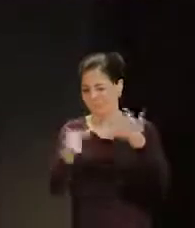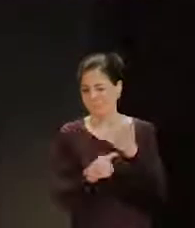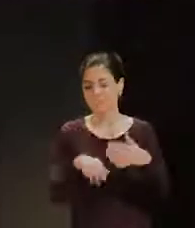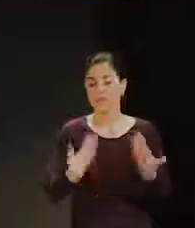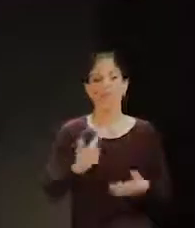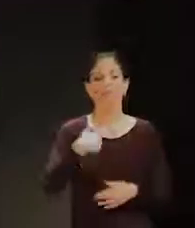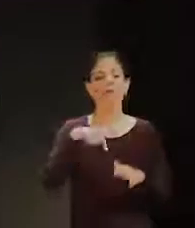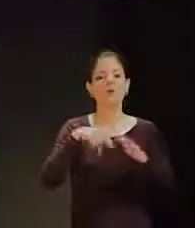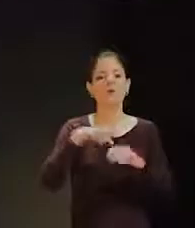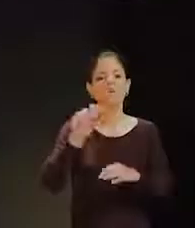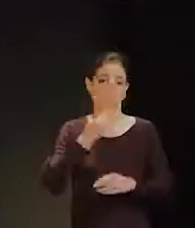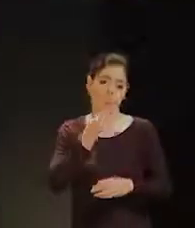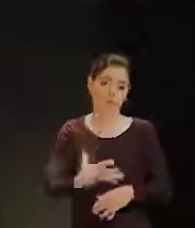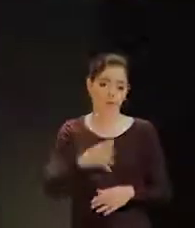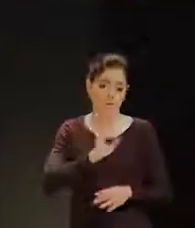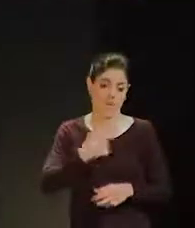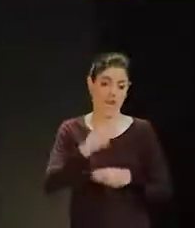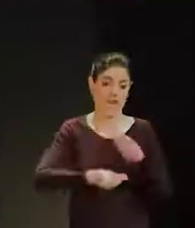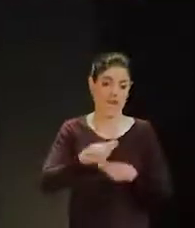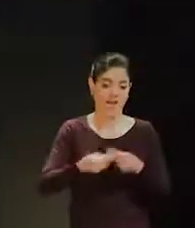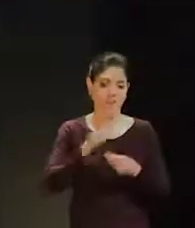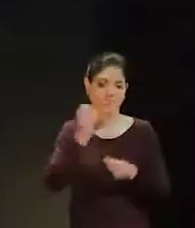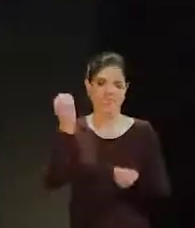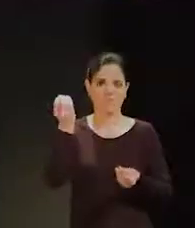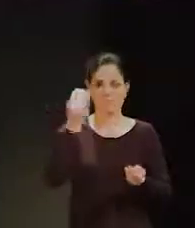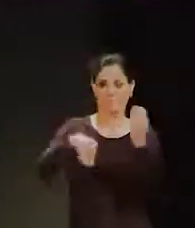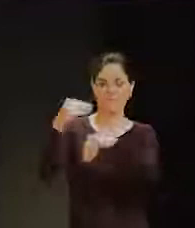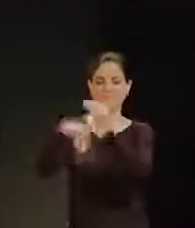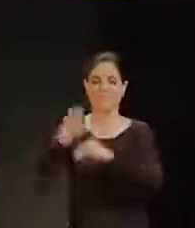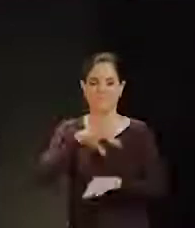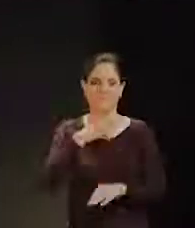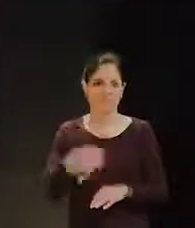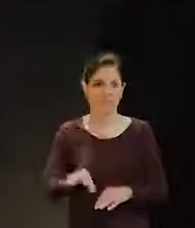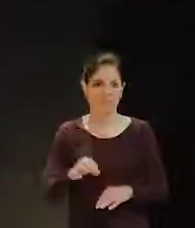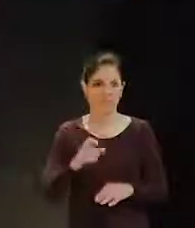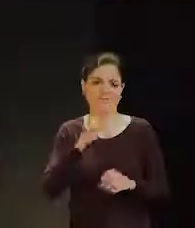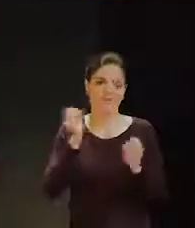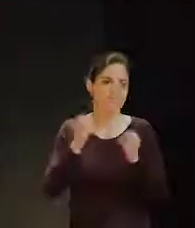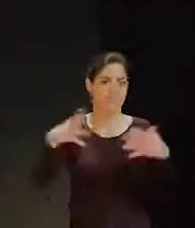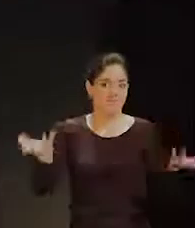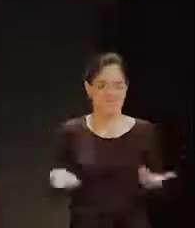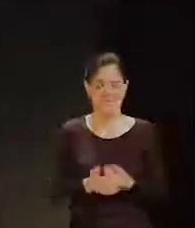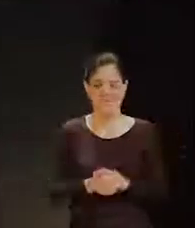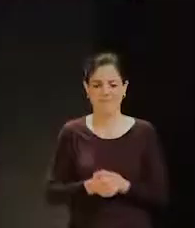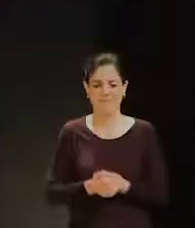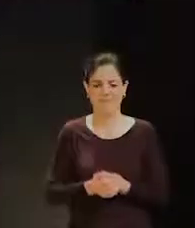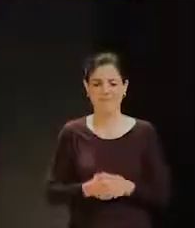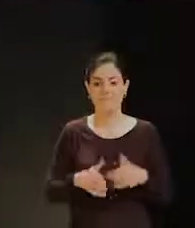buenos, o sea, hay que ser buenos, ¿no? Haciendo estrategias para hacer magia, alquimia.